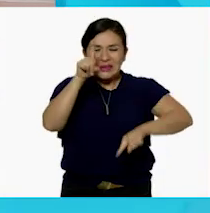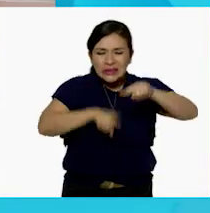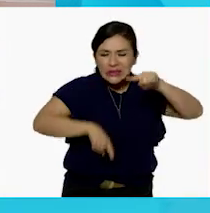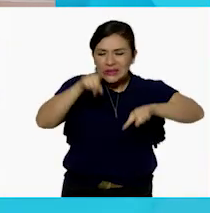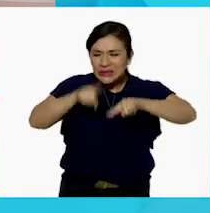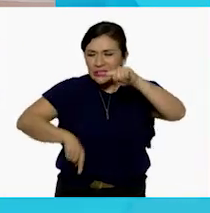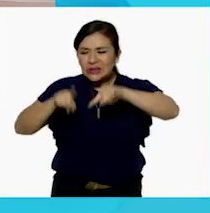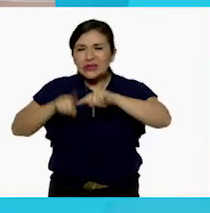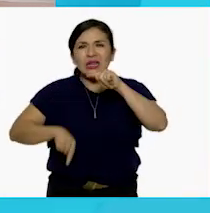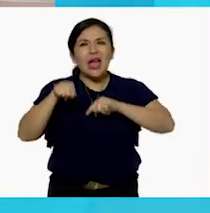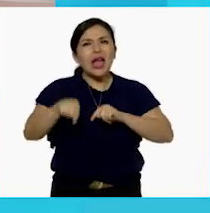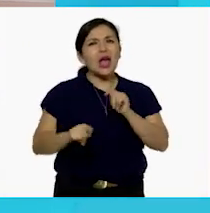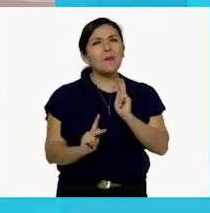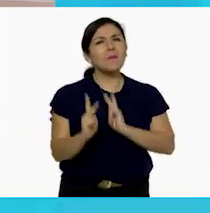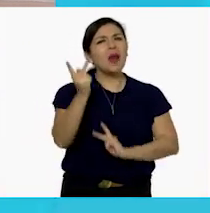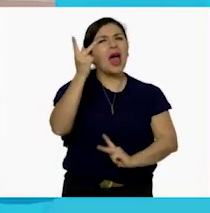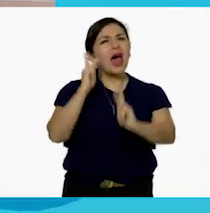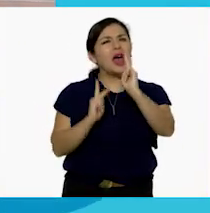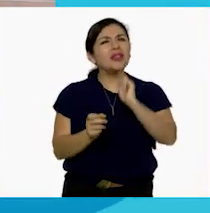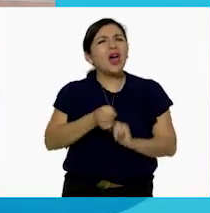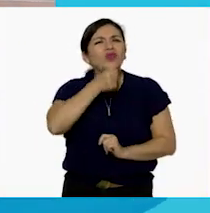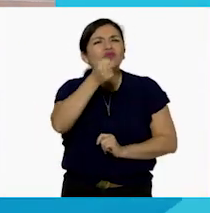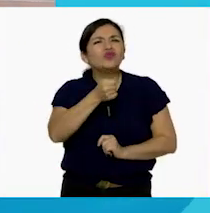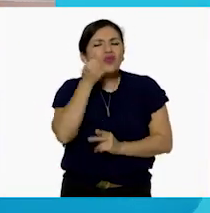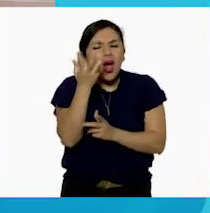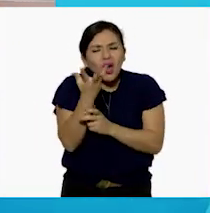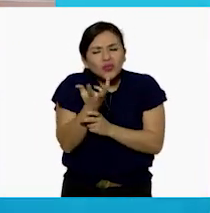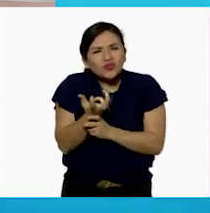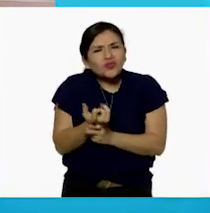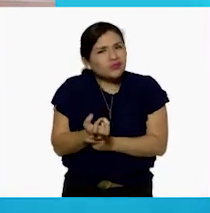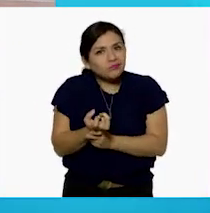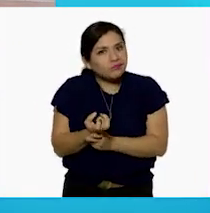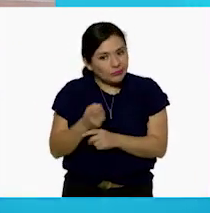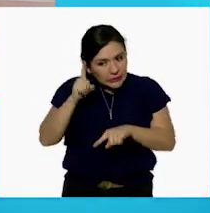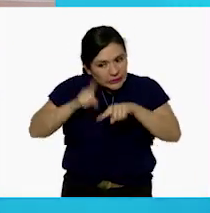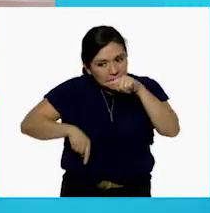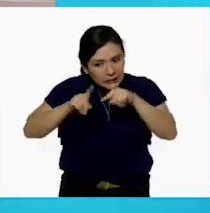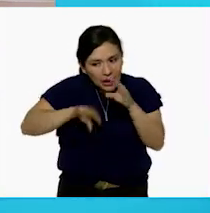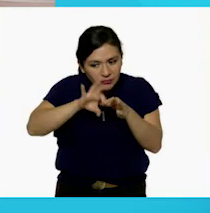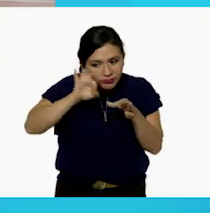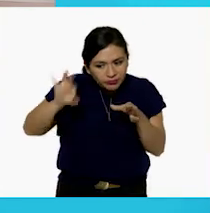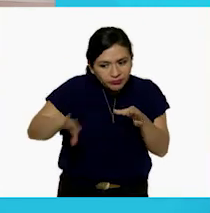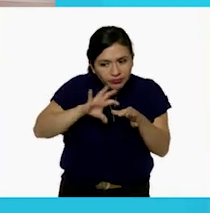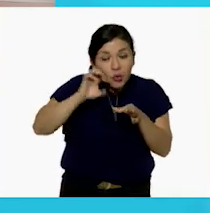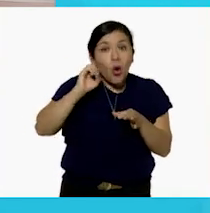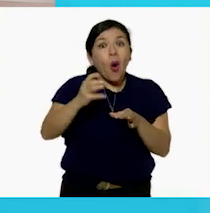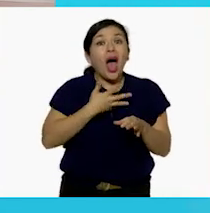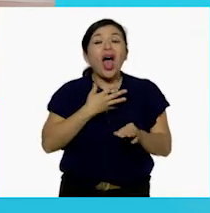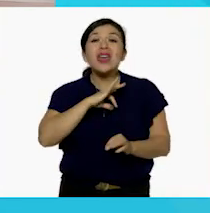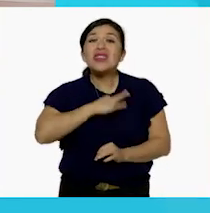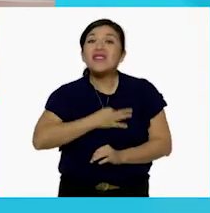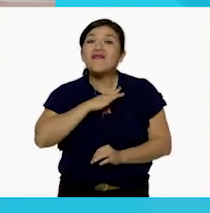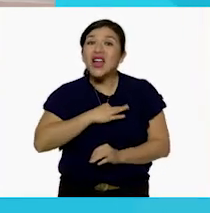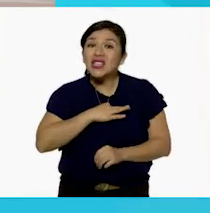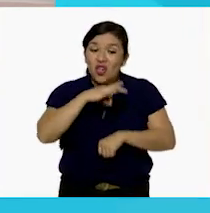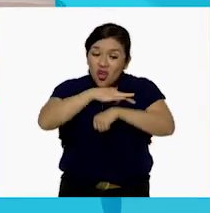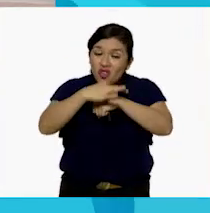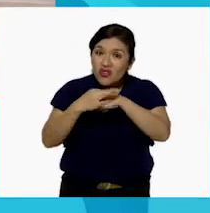el crecimiento de algunas hojas que nosotros detectemos que están infectadas o